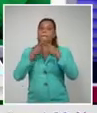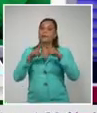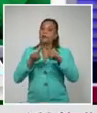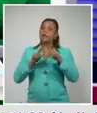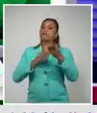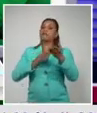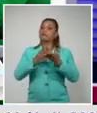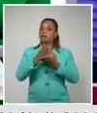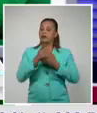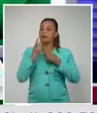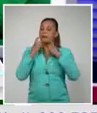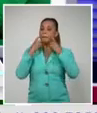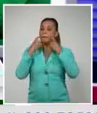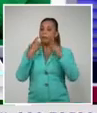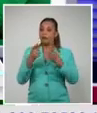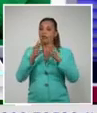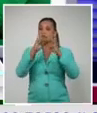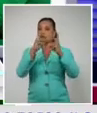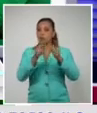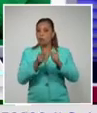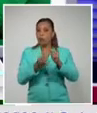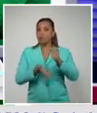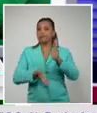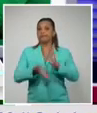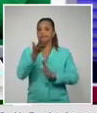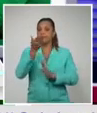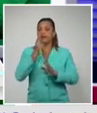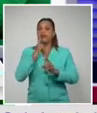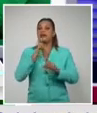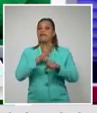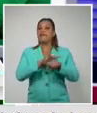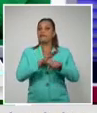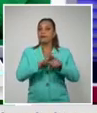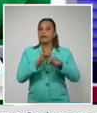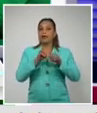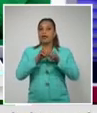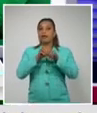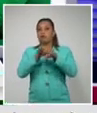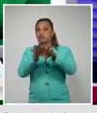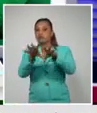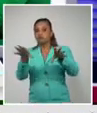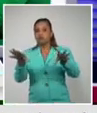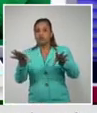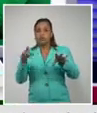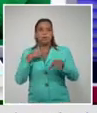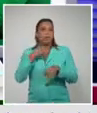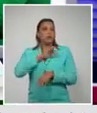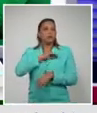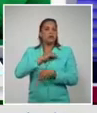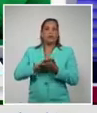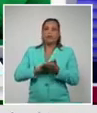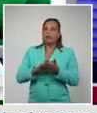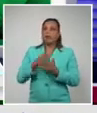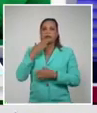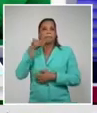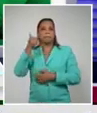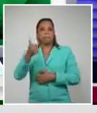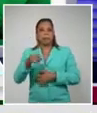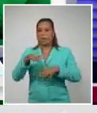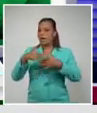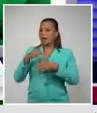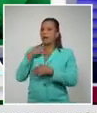es importante el número de personas que tienen la enfermedad, que la transmiten y que no se sienten absolutamente